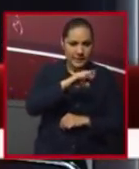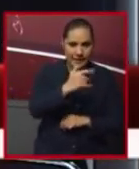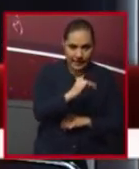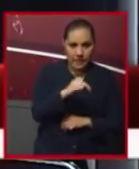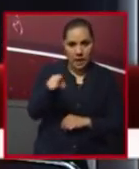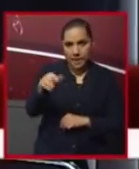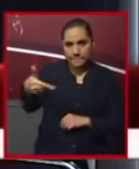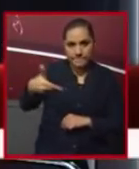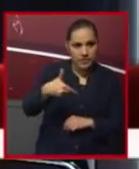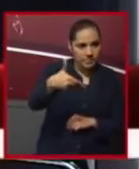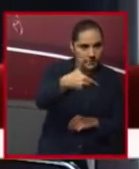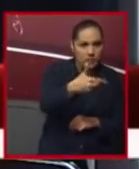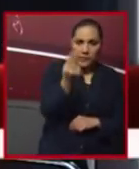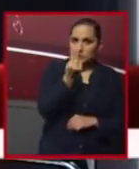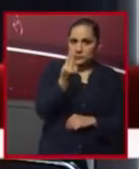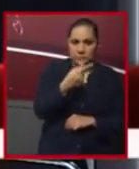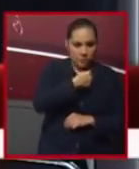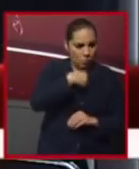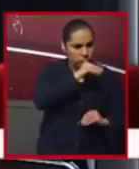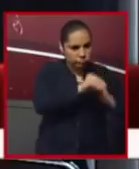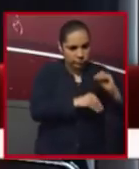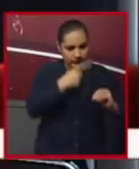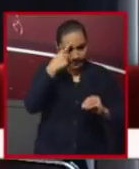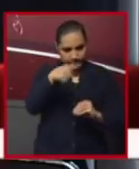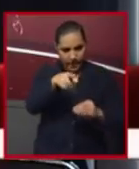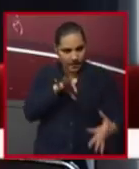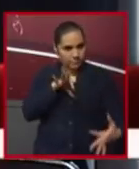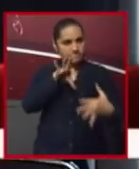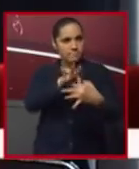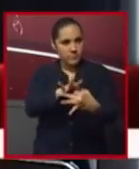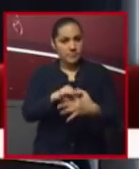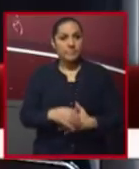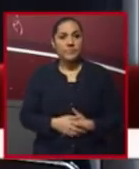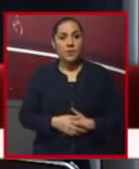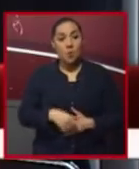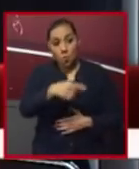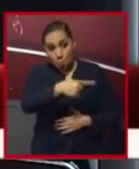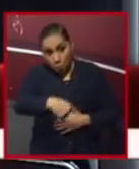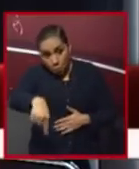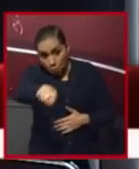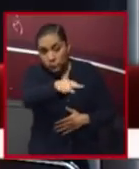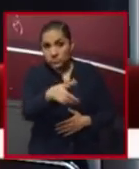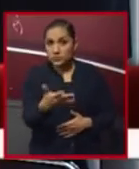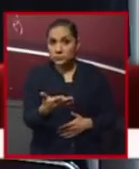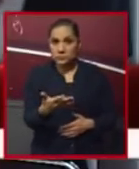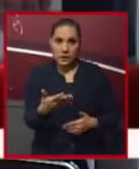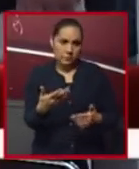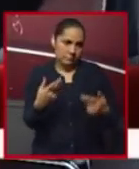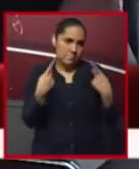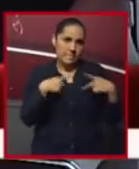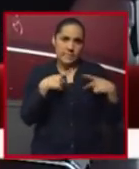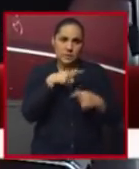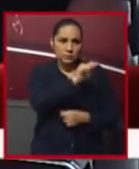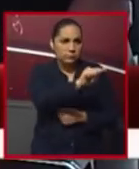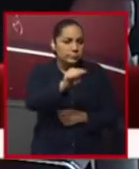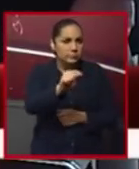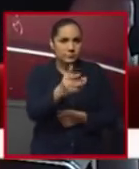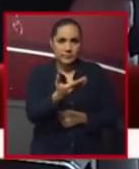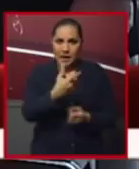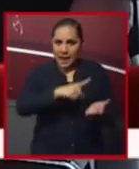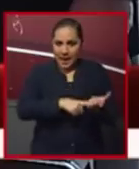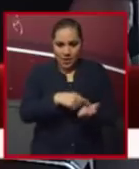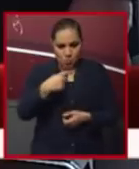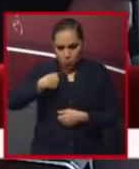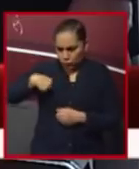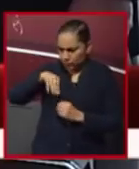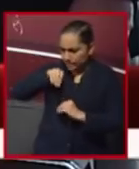Ustedes son nuestros primeros usuarios, son los usuarios prioritarios junto con el gobierno federal para poder definir